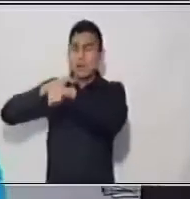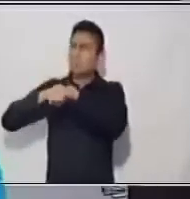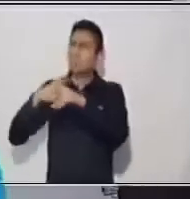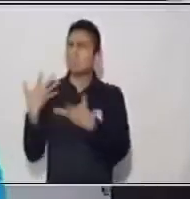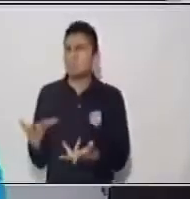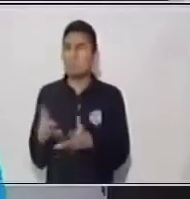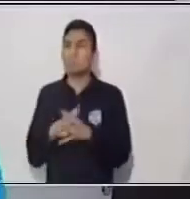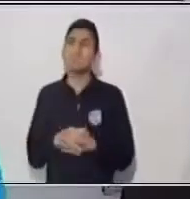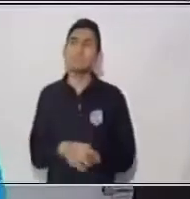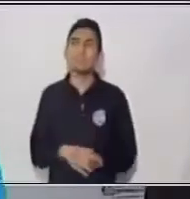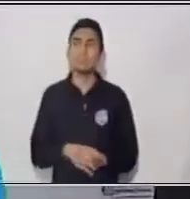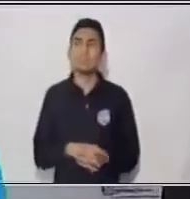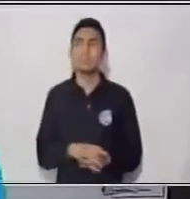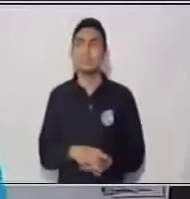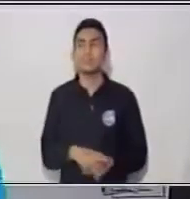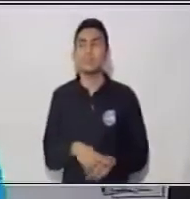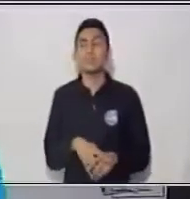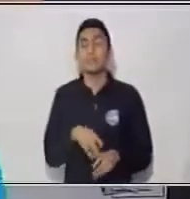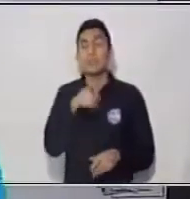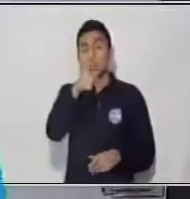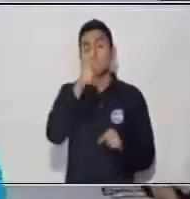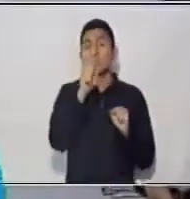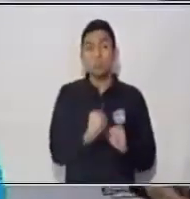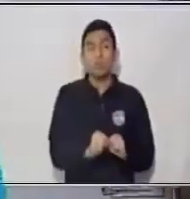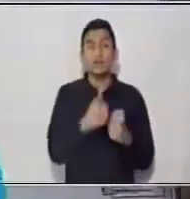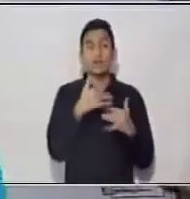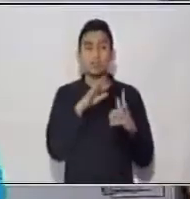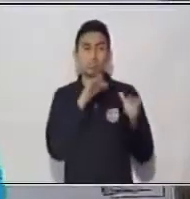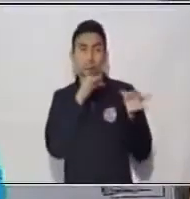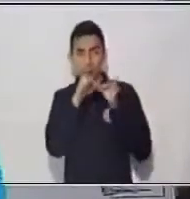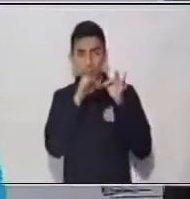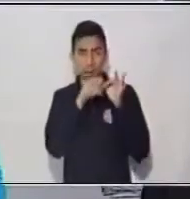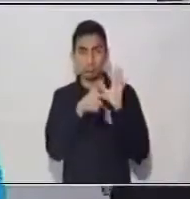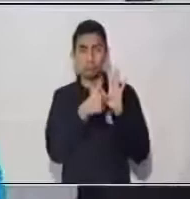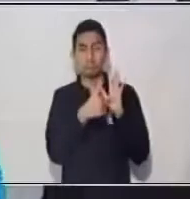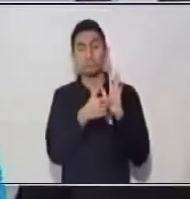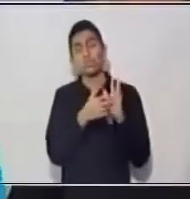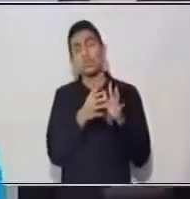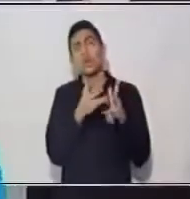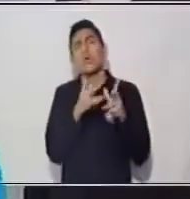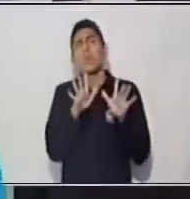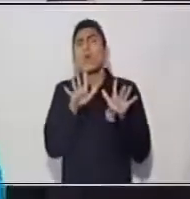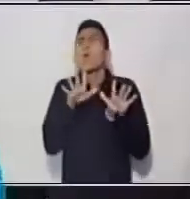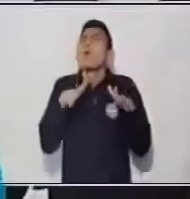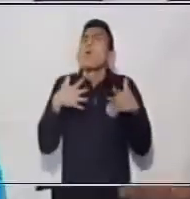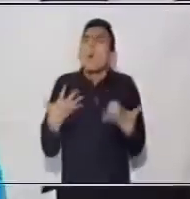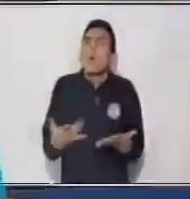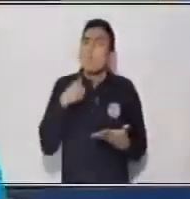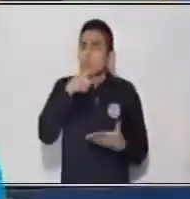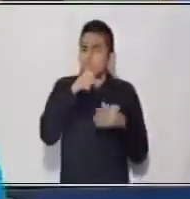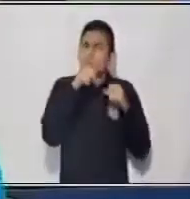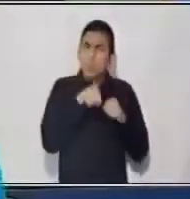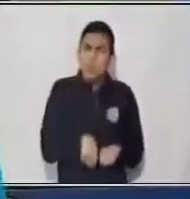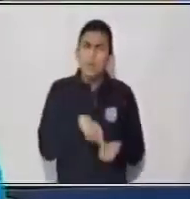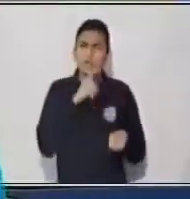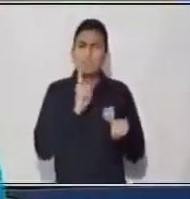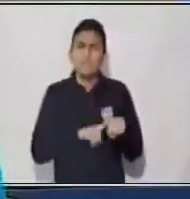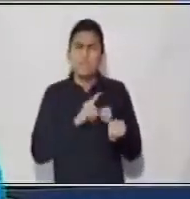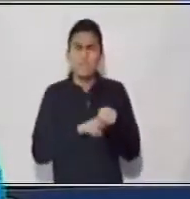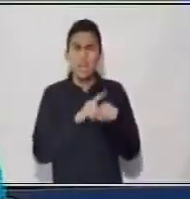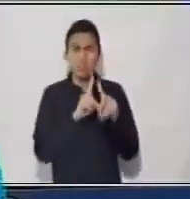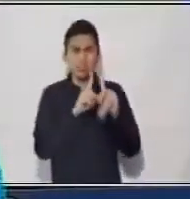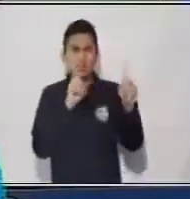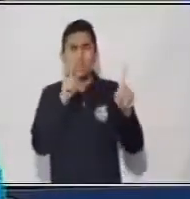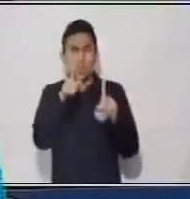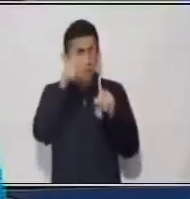tal, nosotros lo vamos a establecer. ¿Cómo podemos medir el tiempo? Ayúdame en casa. Analiza